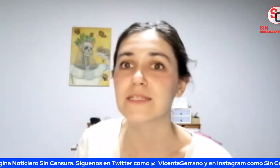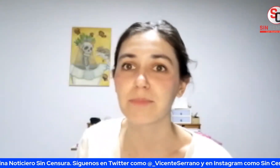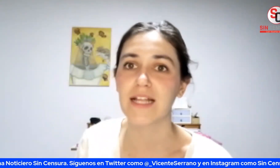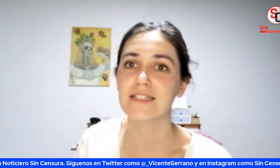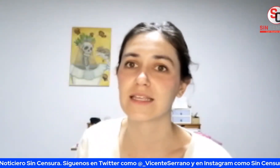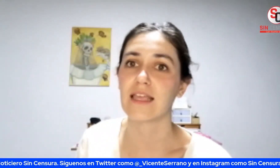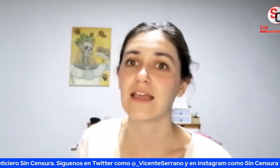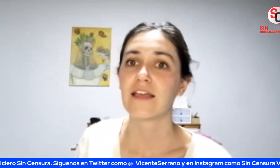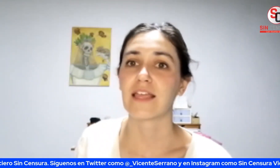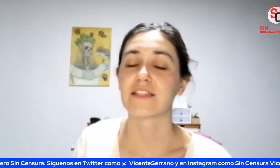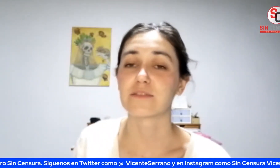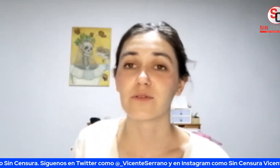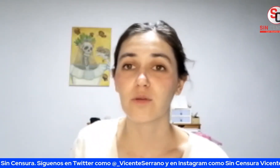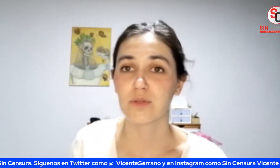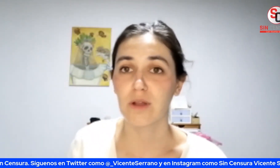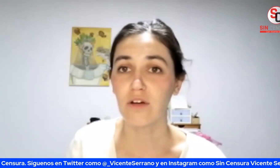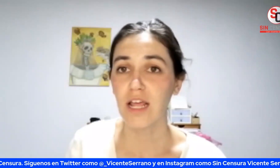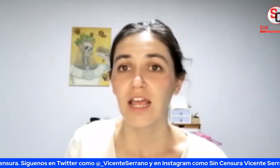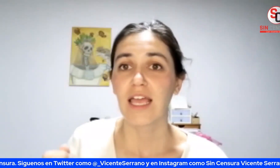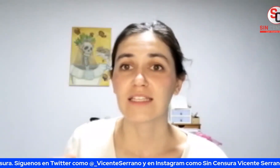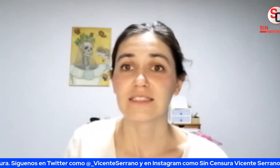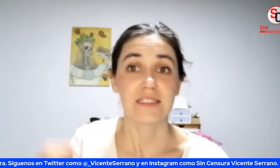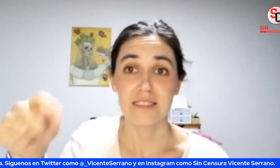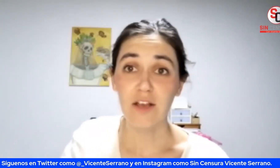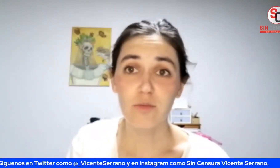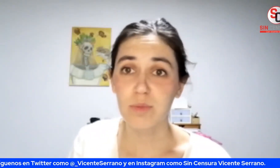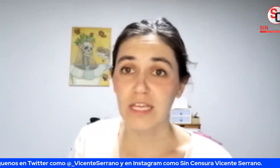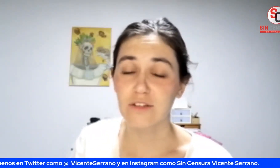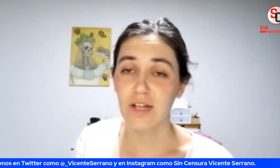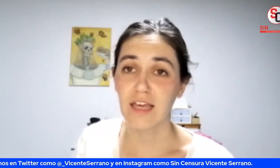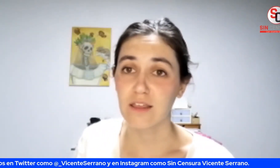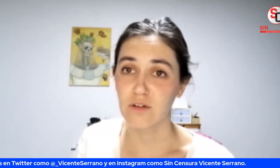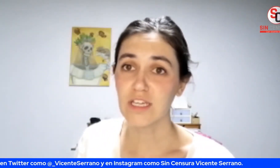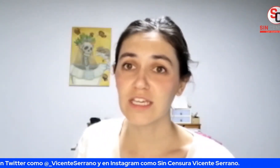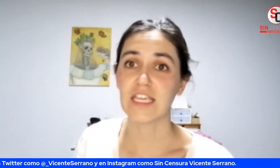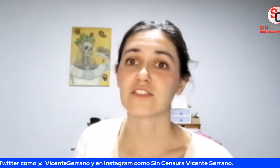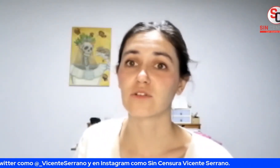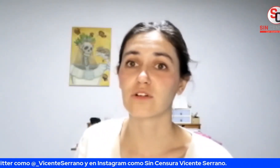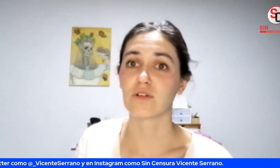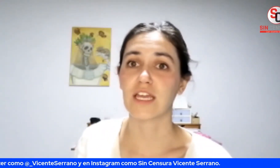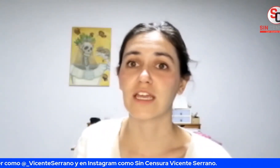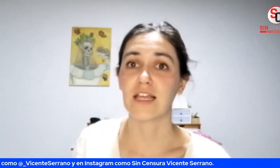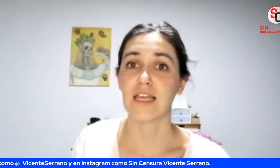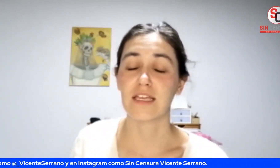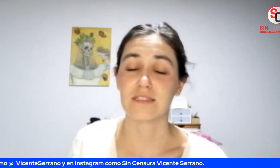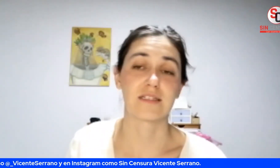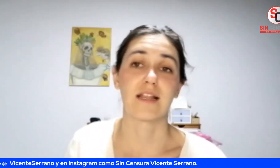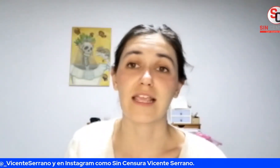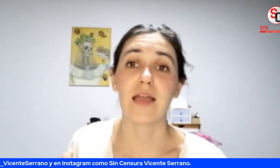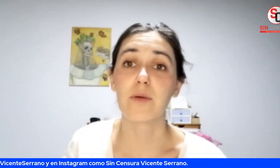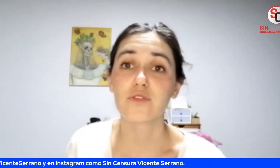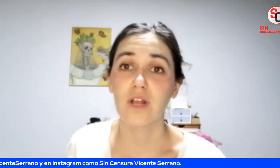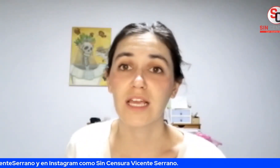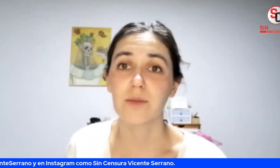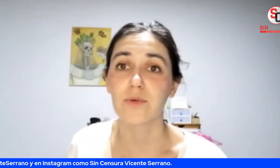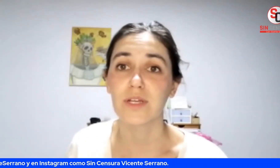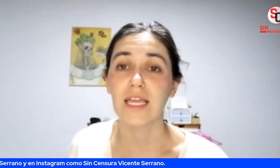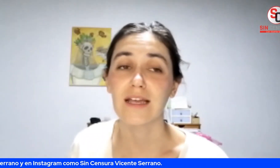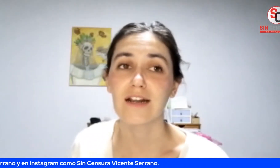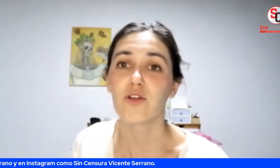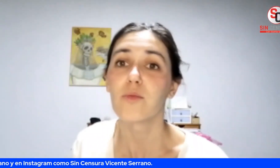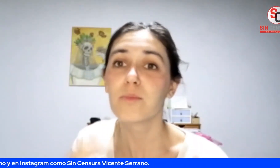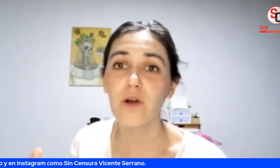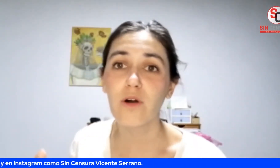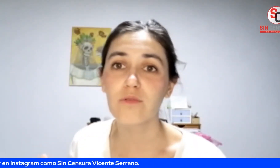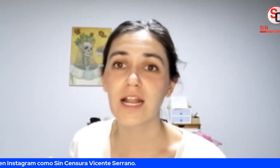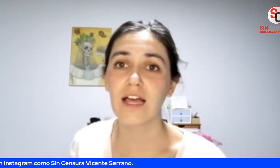campaña principales de Andrés Manuel López Obrador se están cumpliendo al día de hoy y eso creo que le llama mucho a la gente